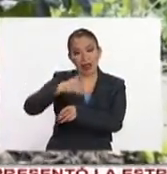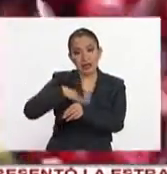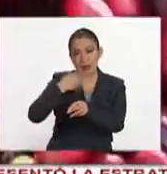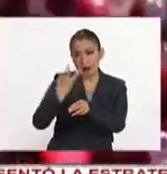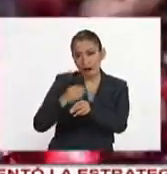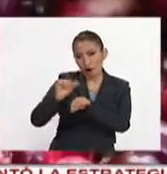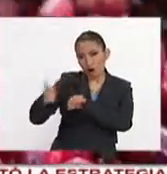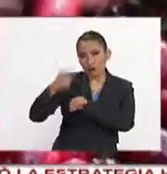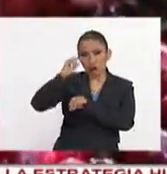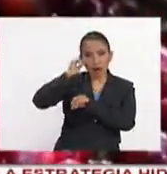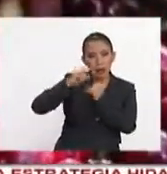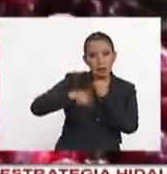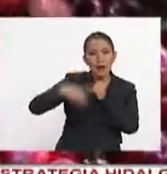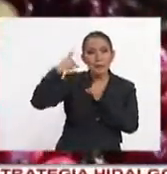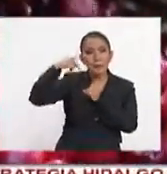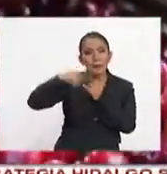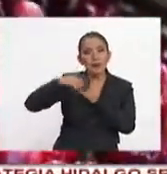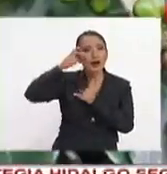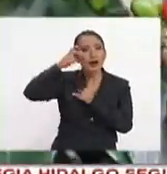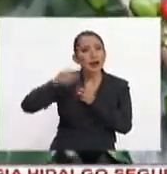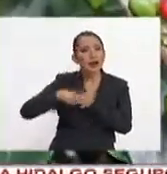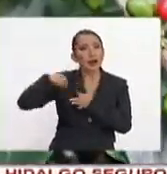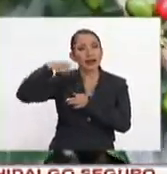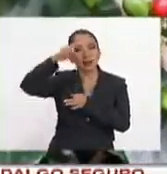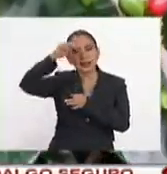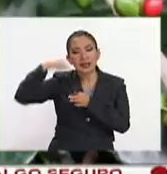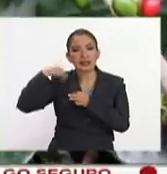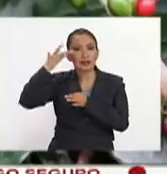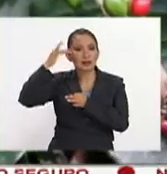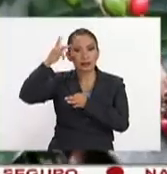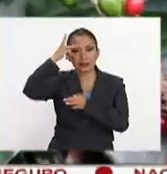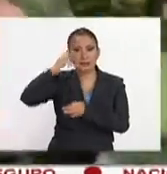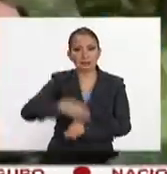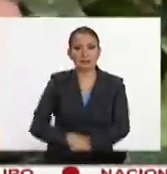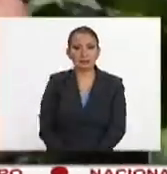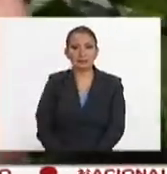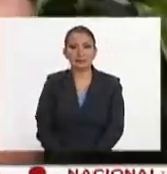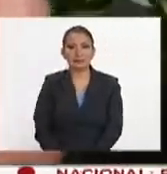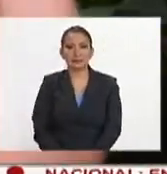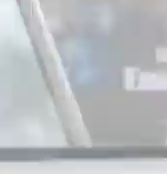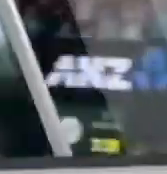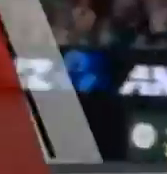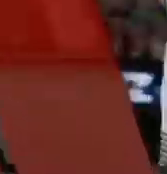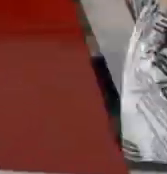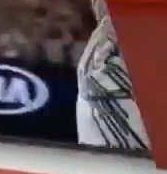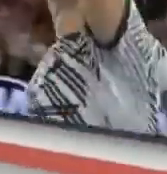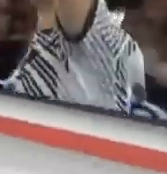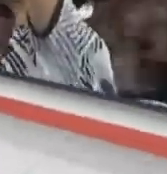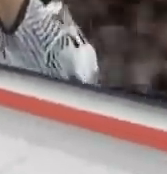seguido de Guerrero, Puebla, Hidalgo, Nayarit y San Luis Potosí.